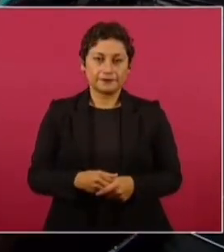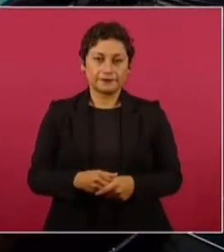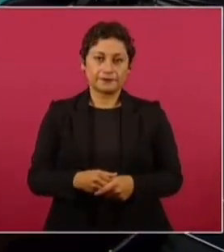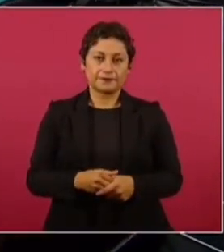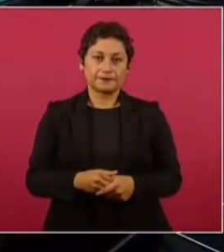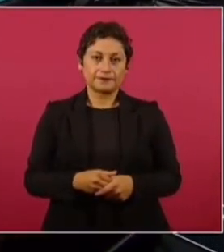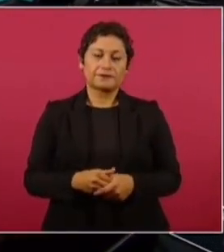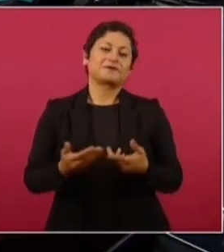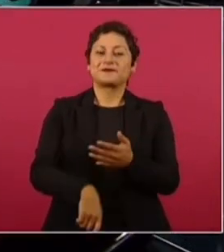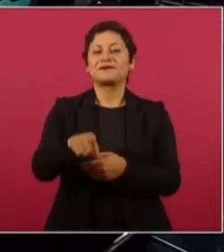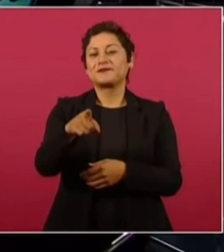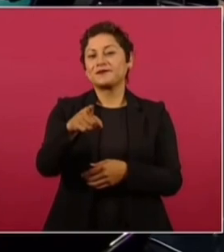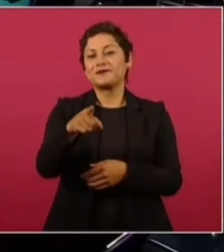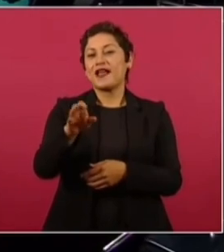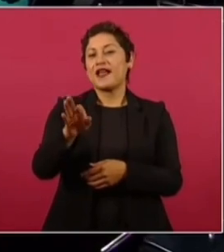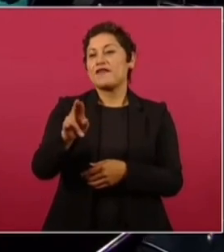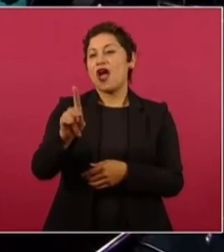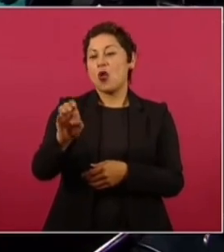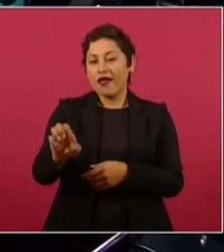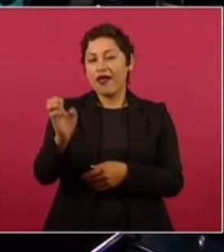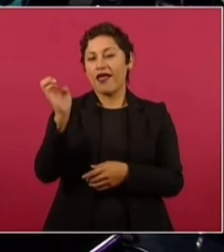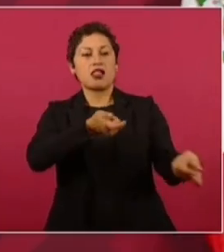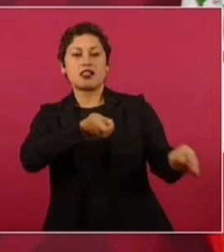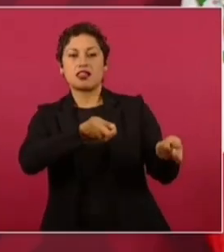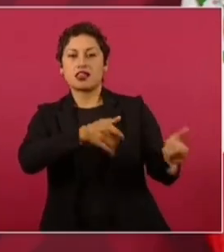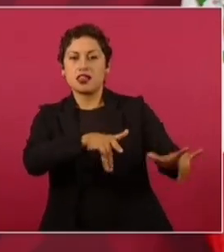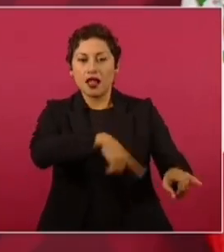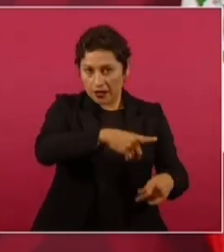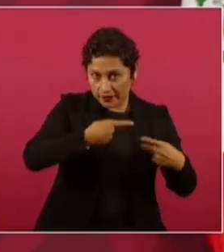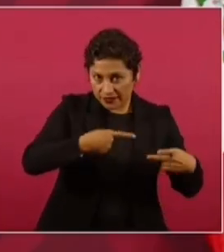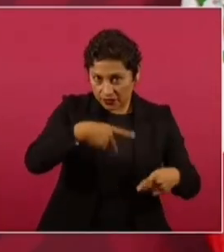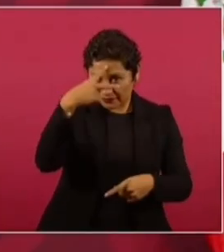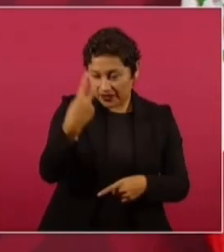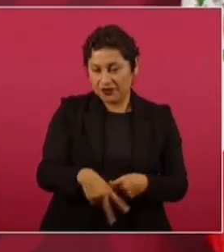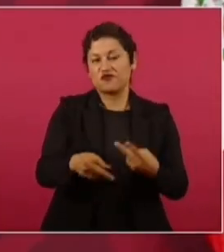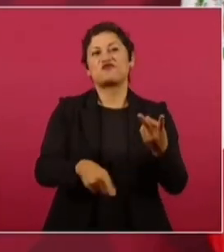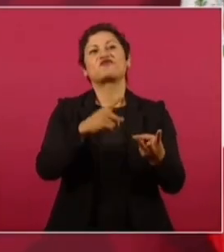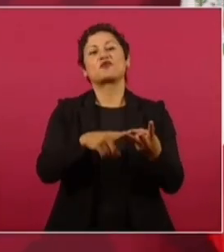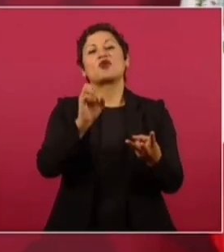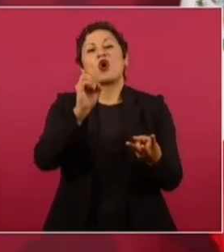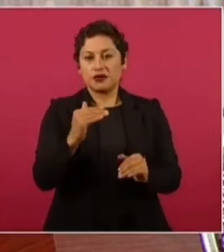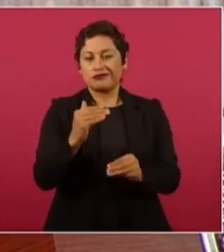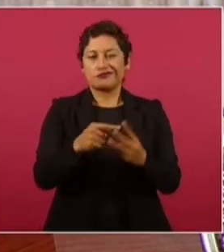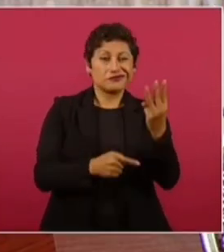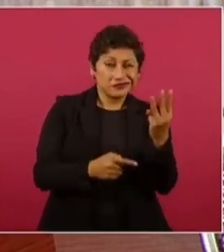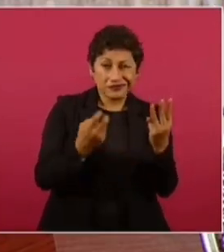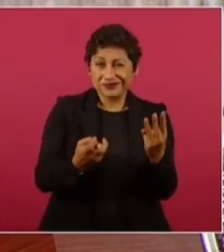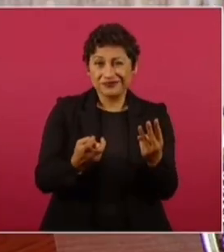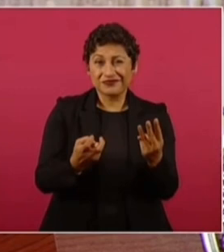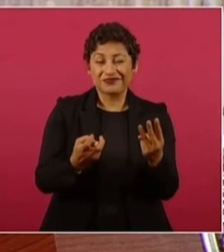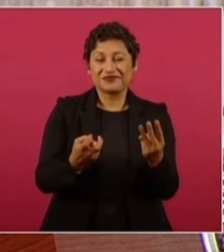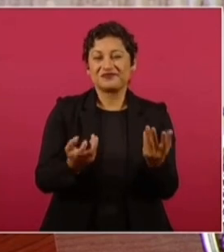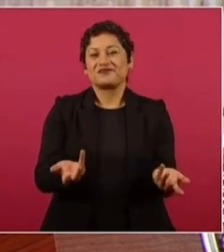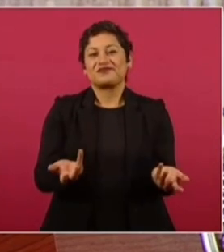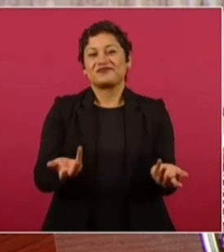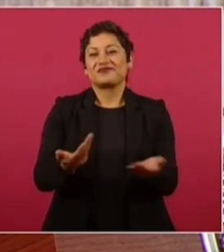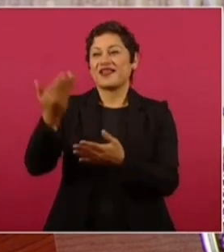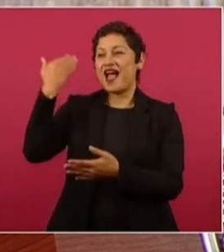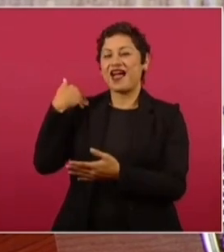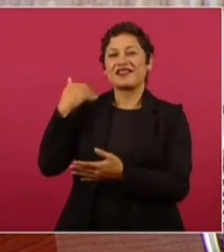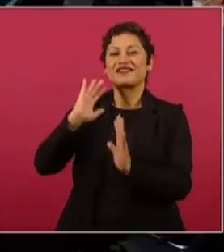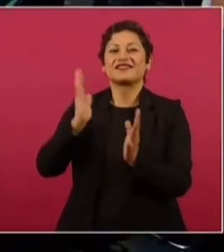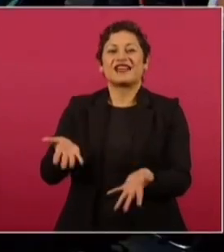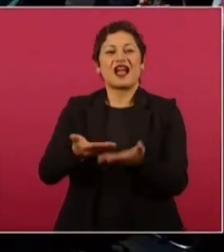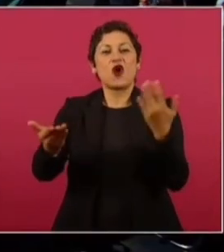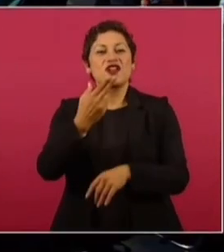Ya lo del fraude, lo del querer manipular al pueblo, la demagogia, eso no funciona.